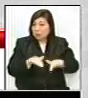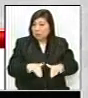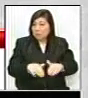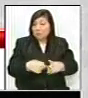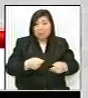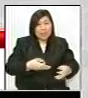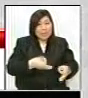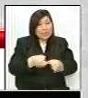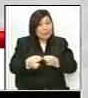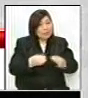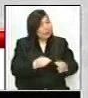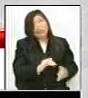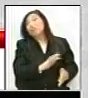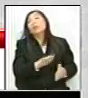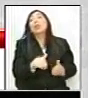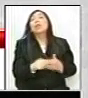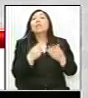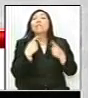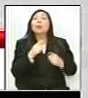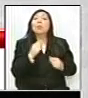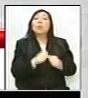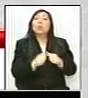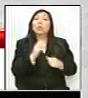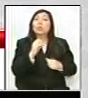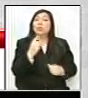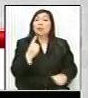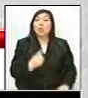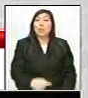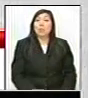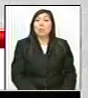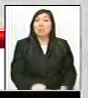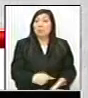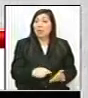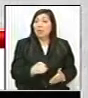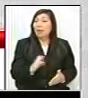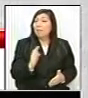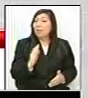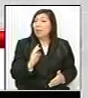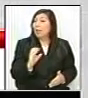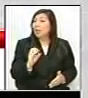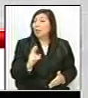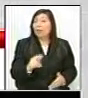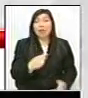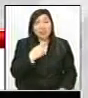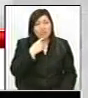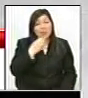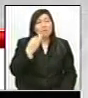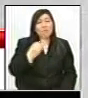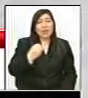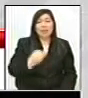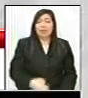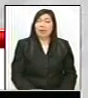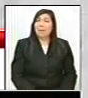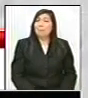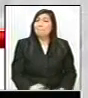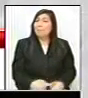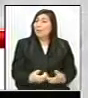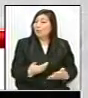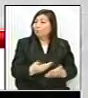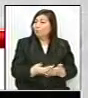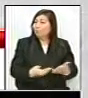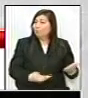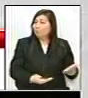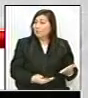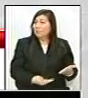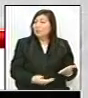descargos refiriéndose al informe número 01 emitido por la FECOR. Es verdad, pero este documento